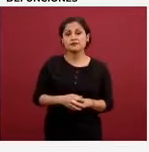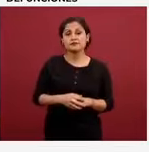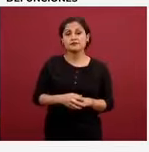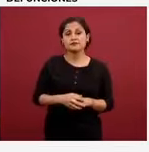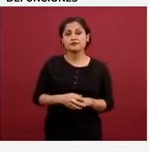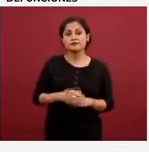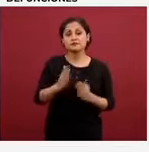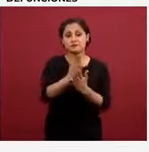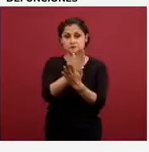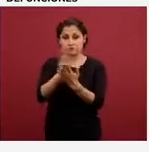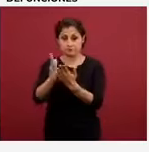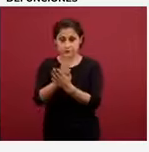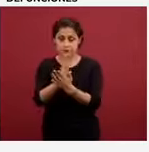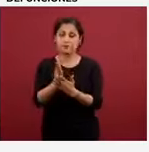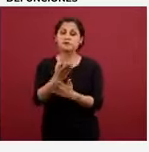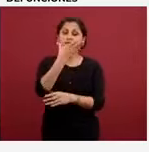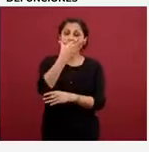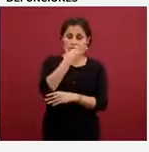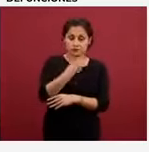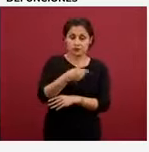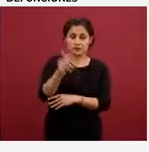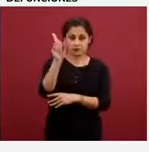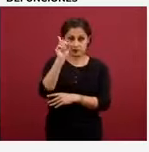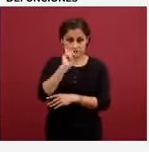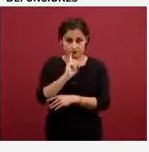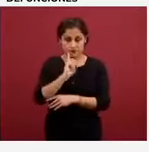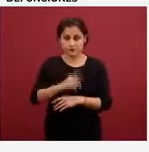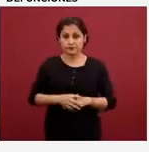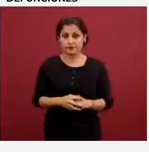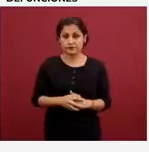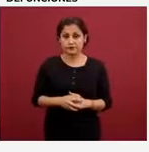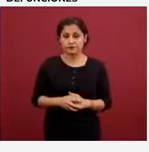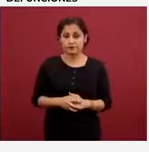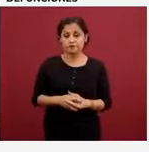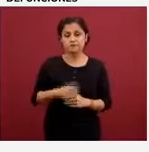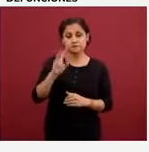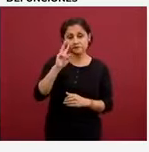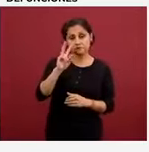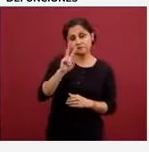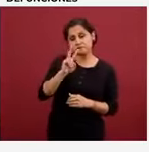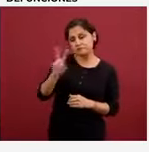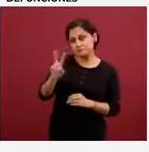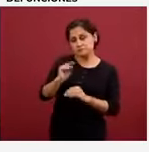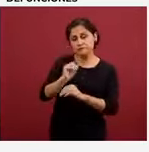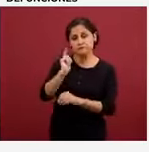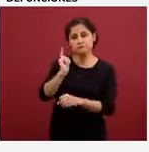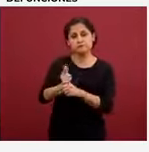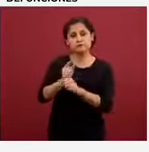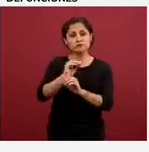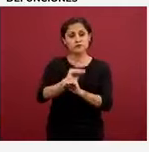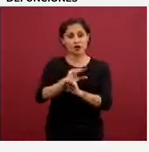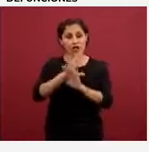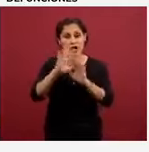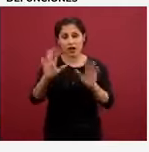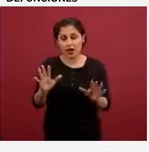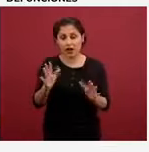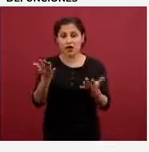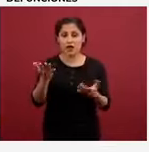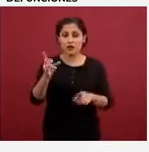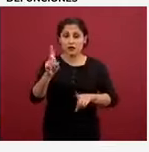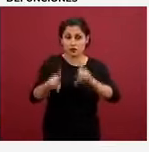distribuida entre hombres y mujeres, para en su momento poder identificar cuáles son, en base a la